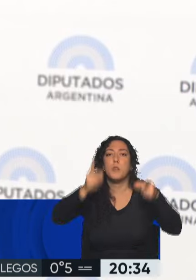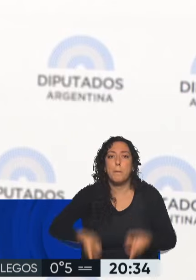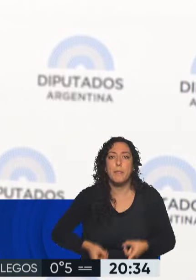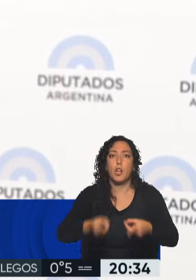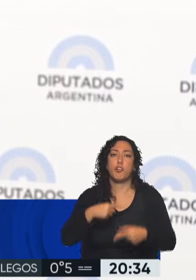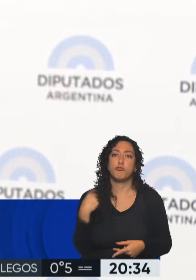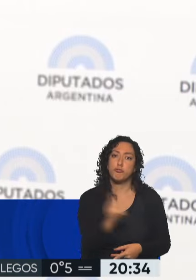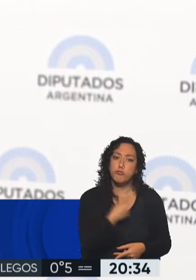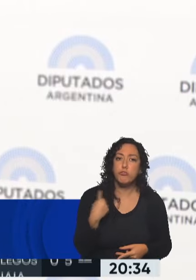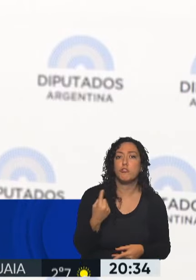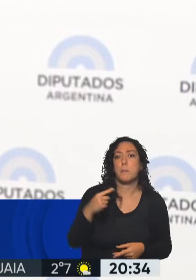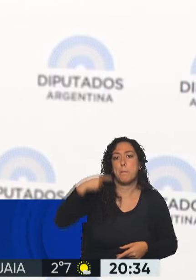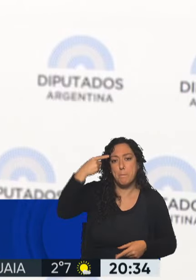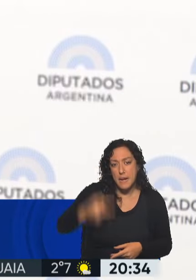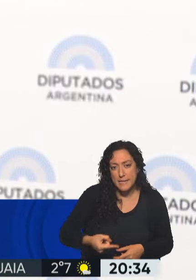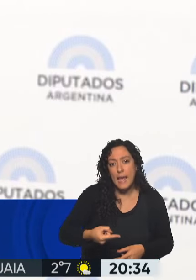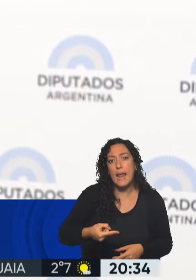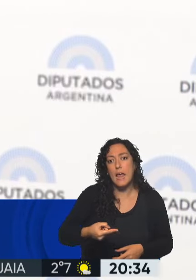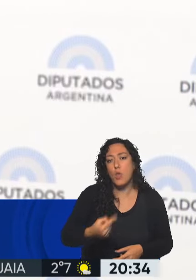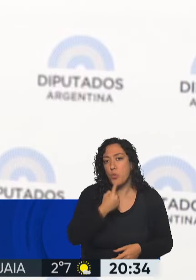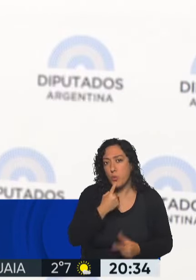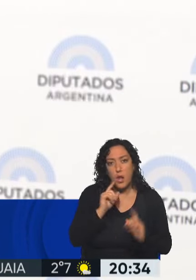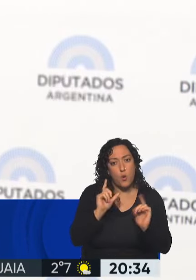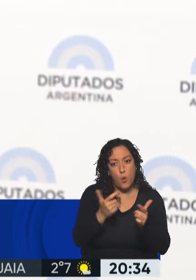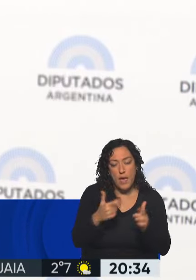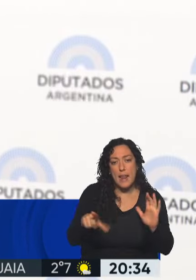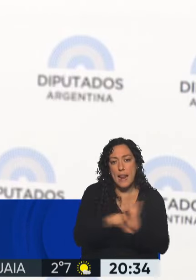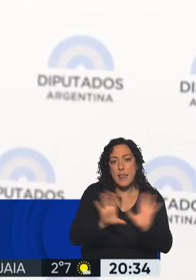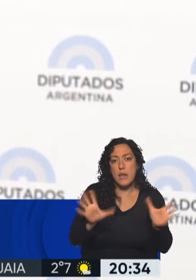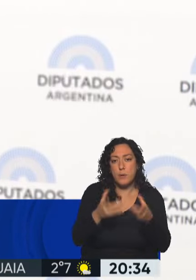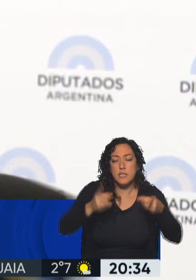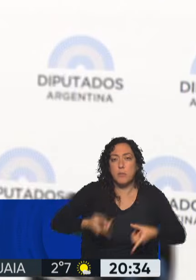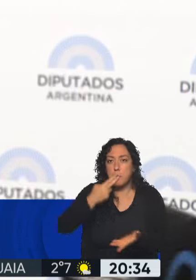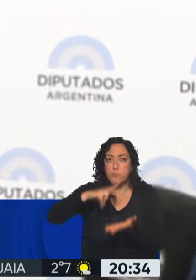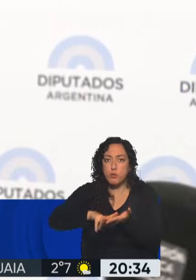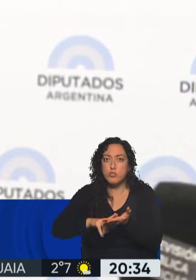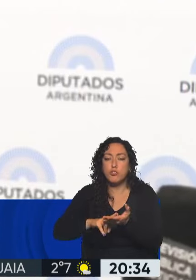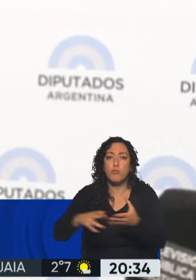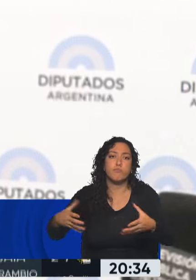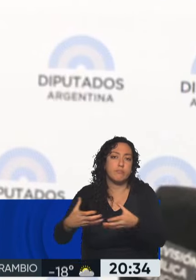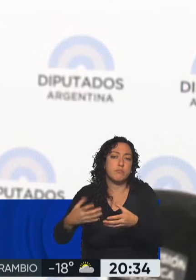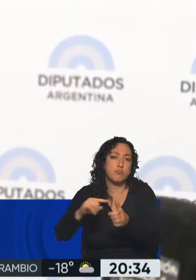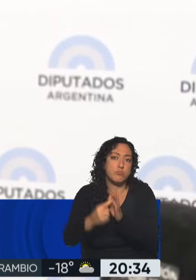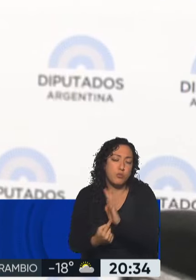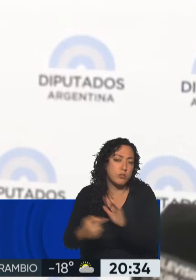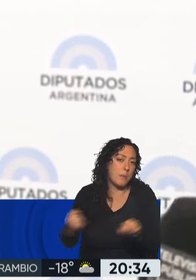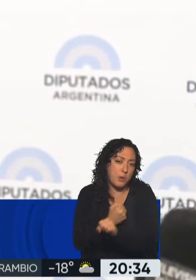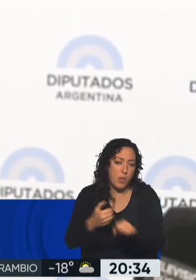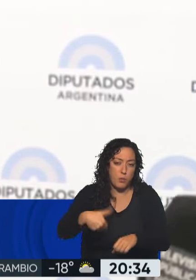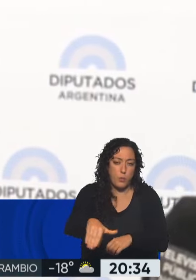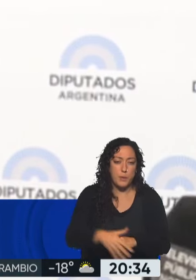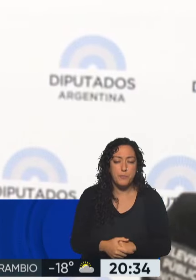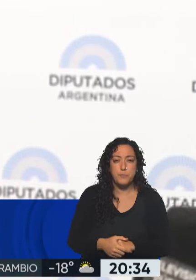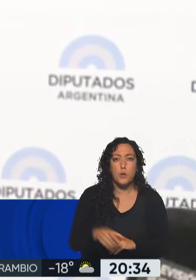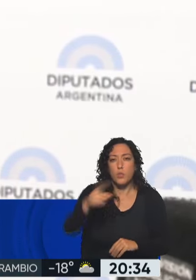nosotros mañana tendremos sin duda la ley de base y el paquete fiscal aprobado. ¿Cómo es el panorama con los otros bloques? ¿Usted tiene